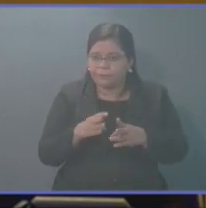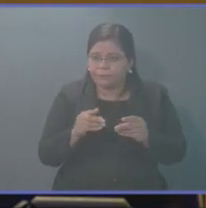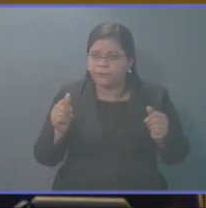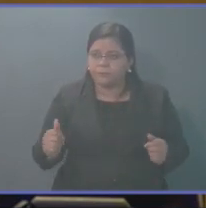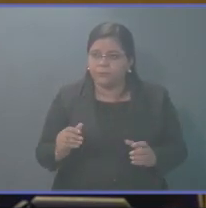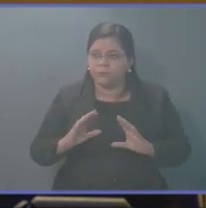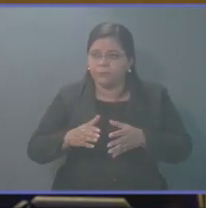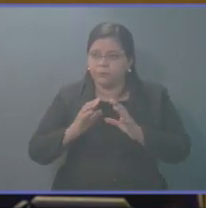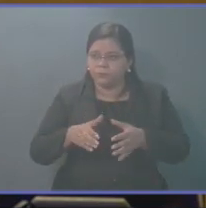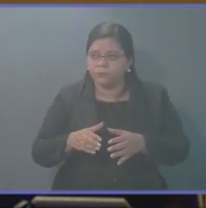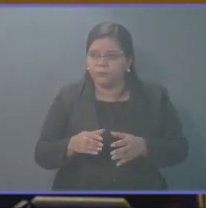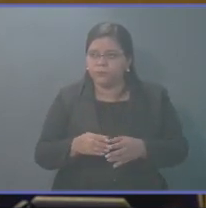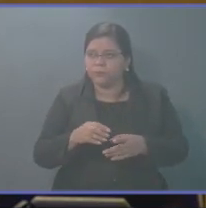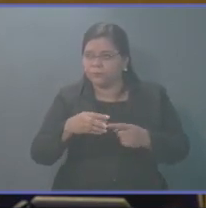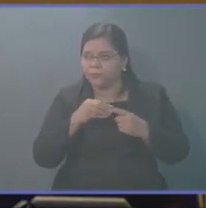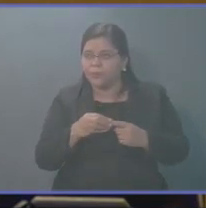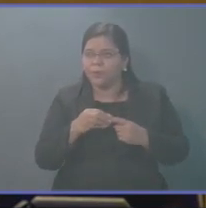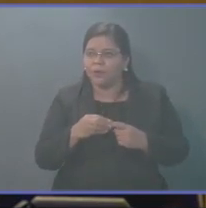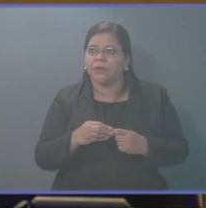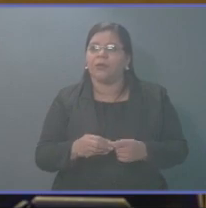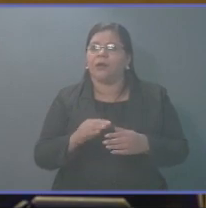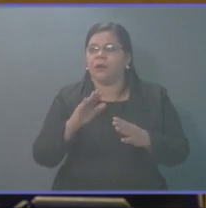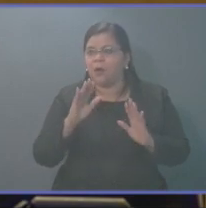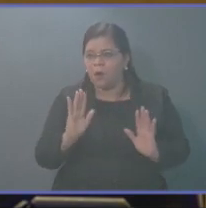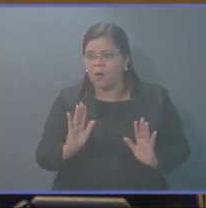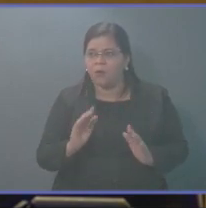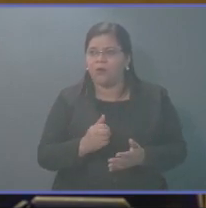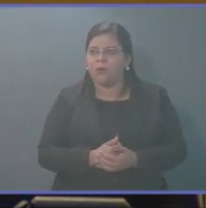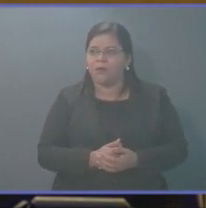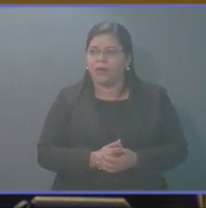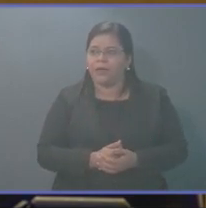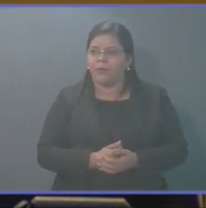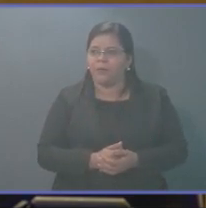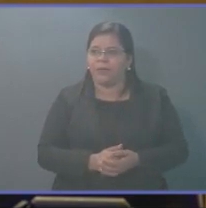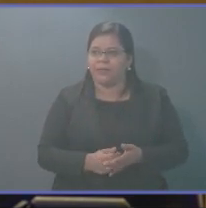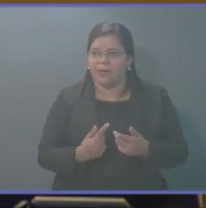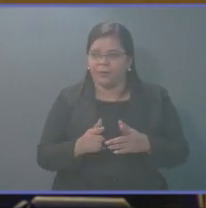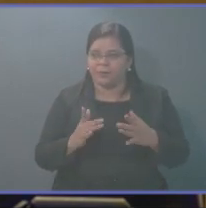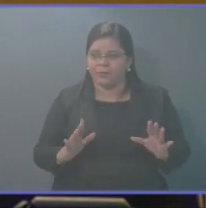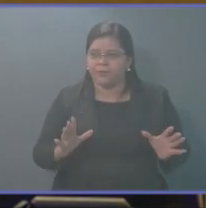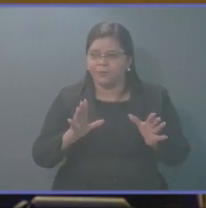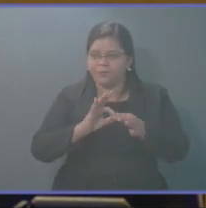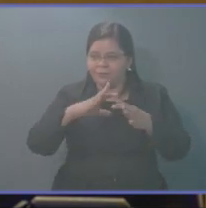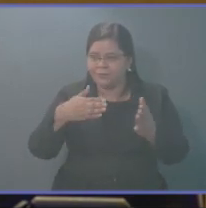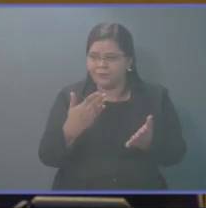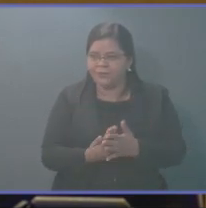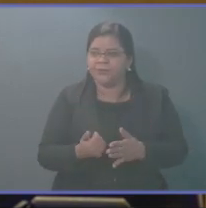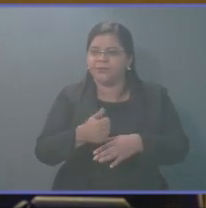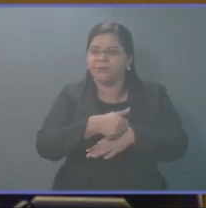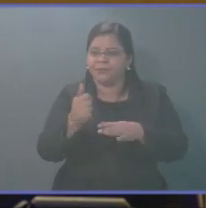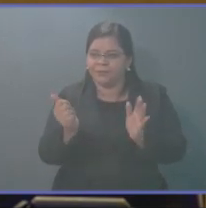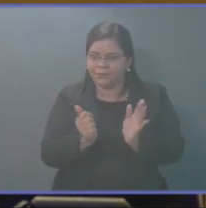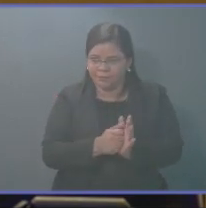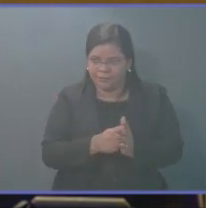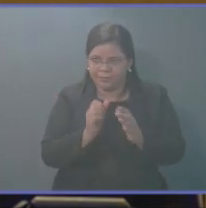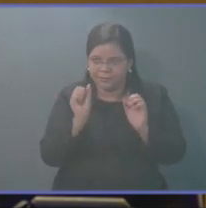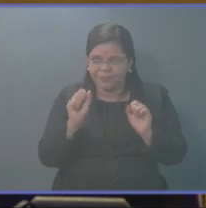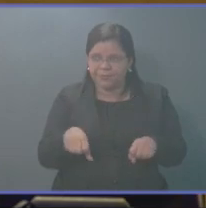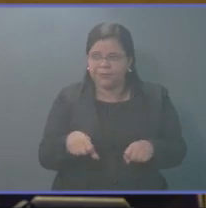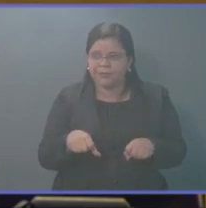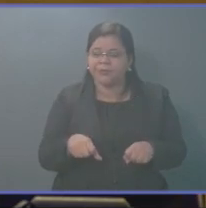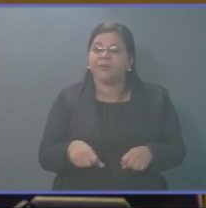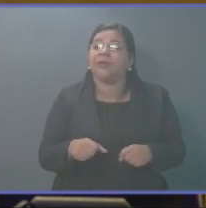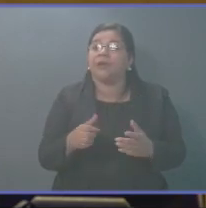comisiones especiales o de la interpelación en su caso. La resolución de la Asamblea será vinculante cuando